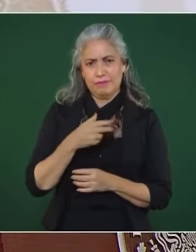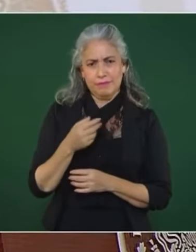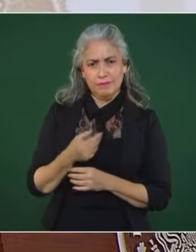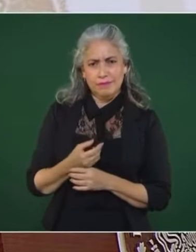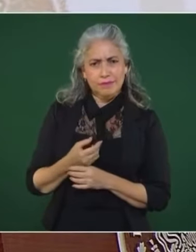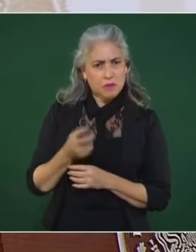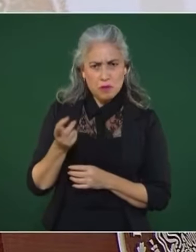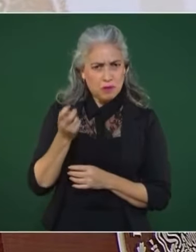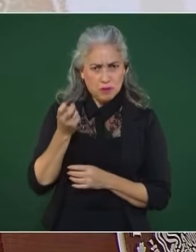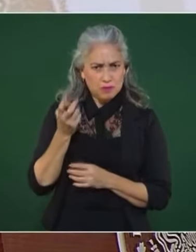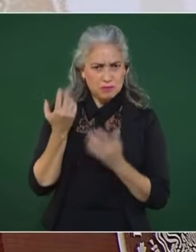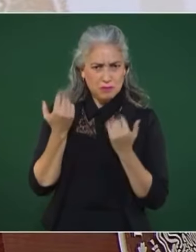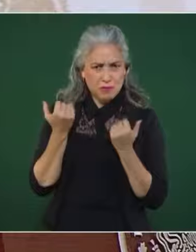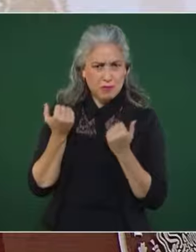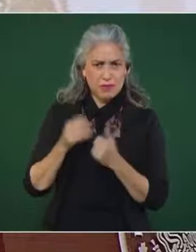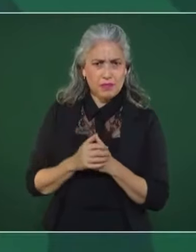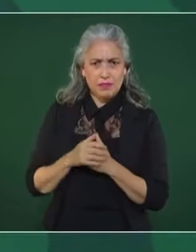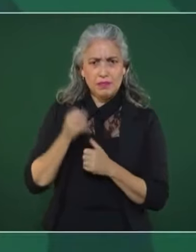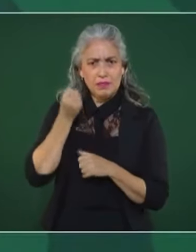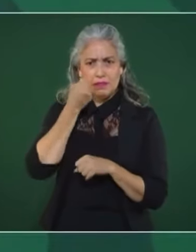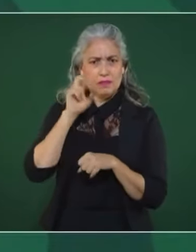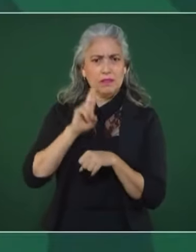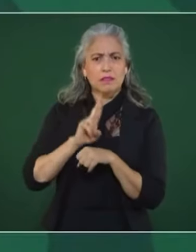el secretario era este señor